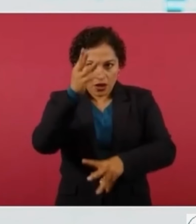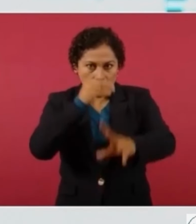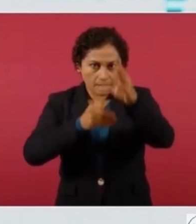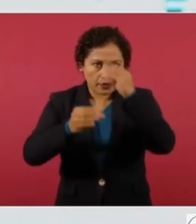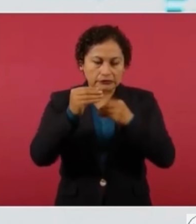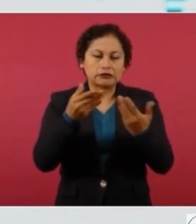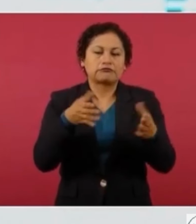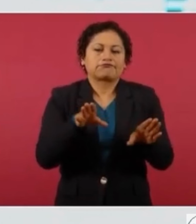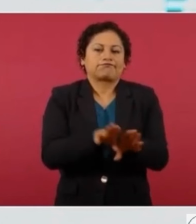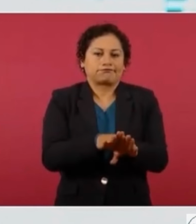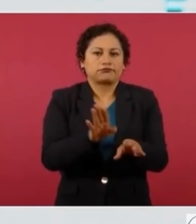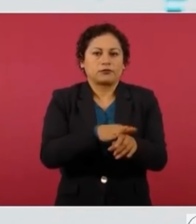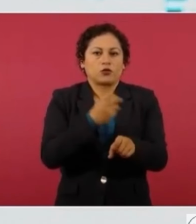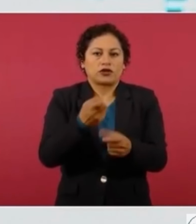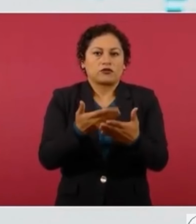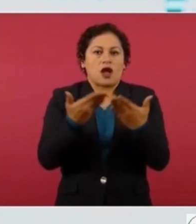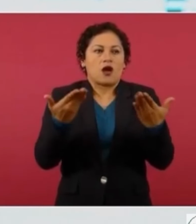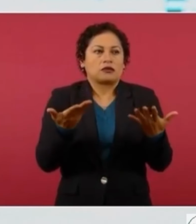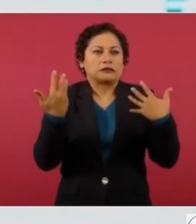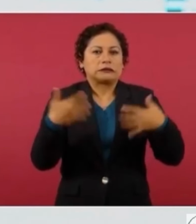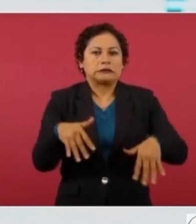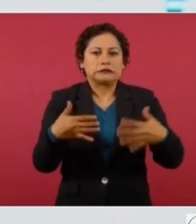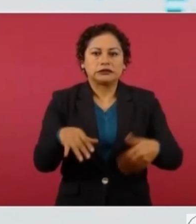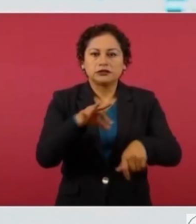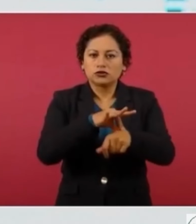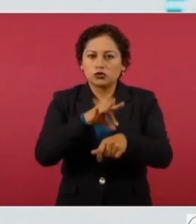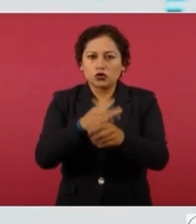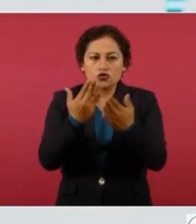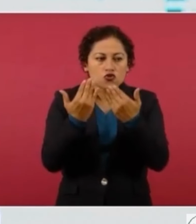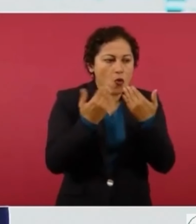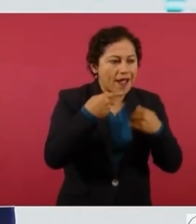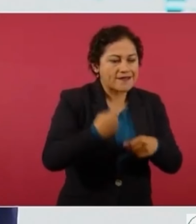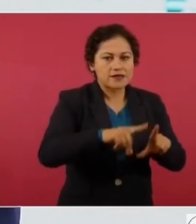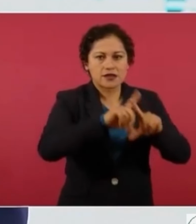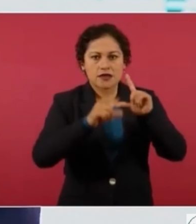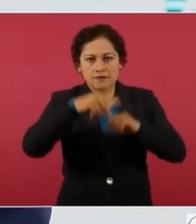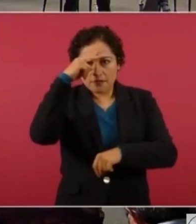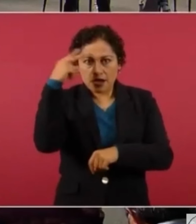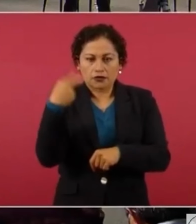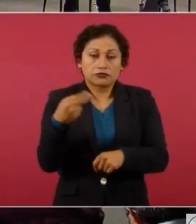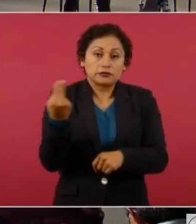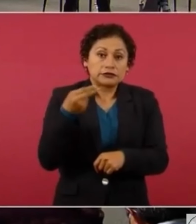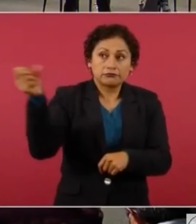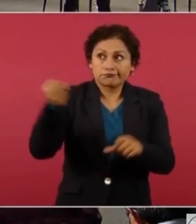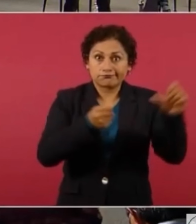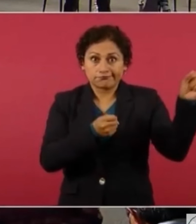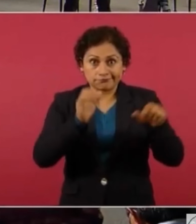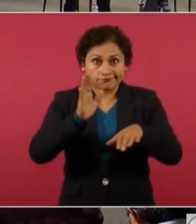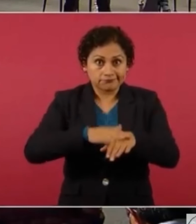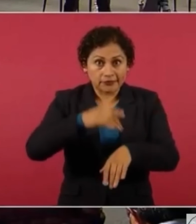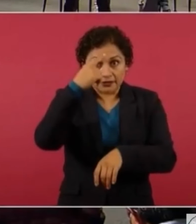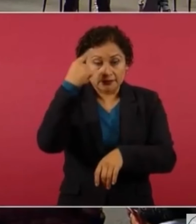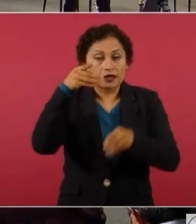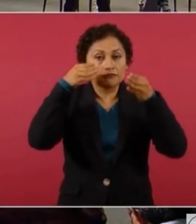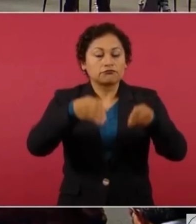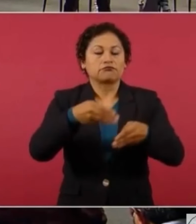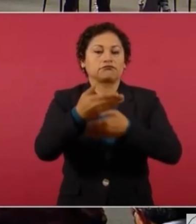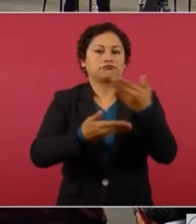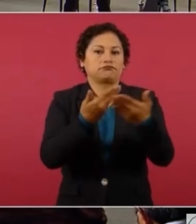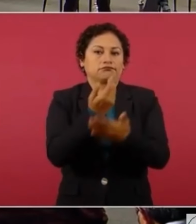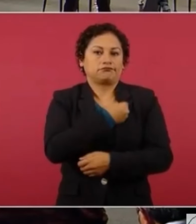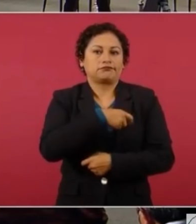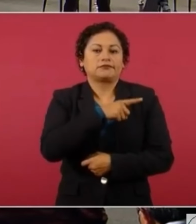tener esta situación que se tiene que cubrir porque la salud pues, no puede esperar. Y también de la misma manera, la semana pasada